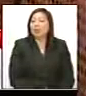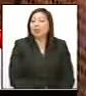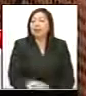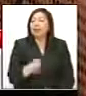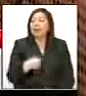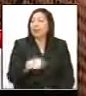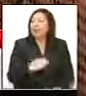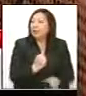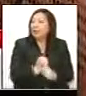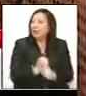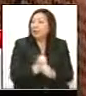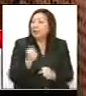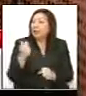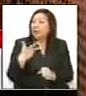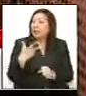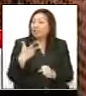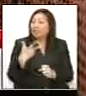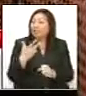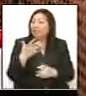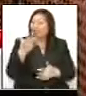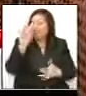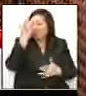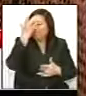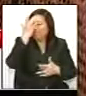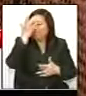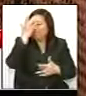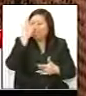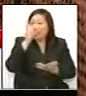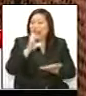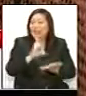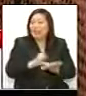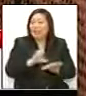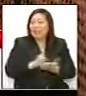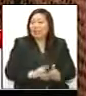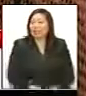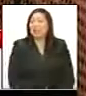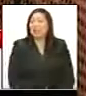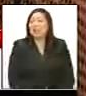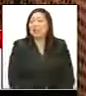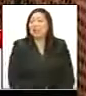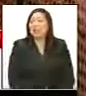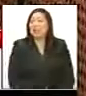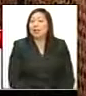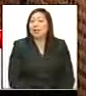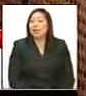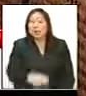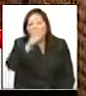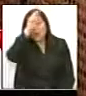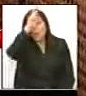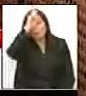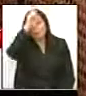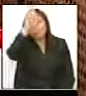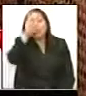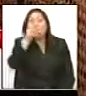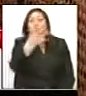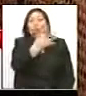Nosotros tenemos el tercer foco de infección a nivel de Lima Metropolitana, está en La Victoria.